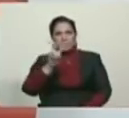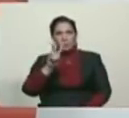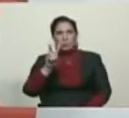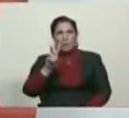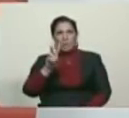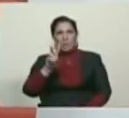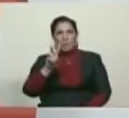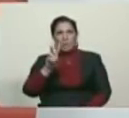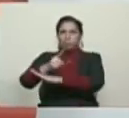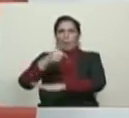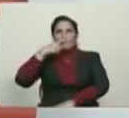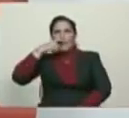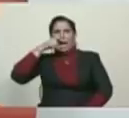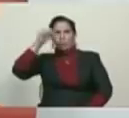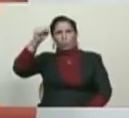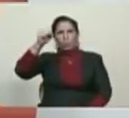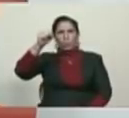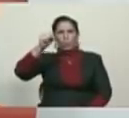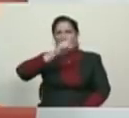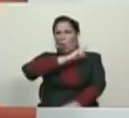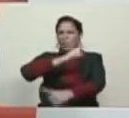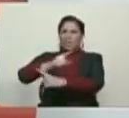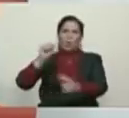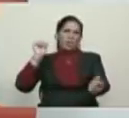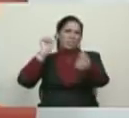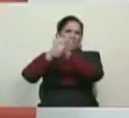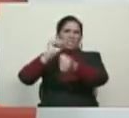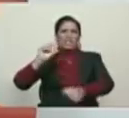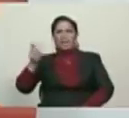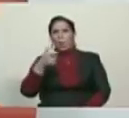Después ordenó detener a Guaidó.